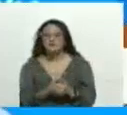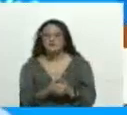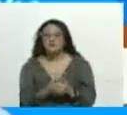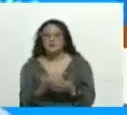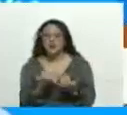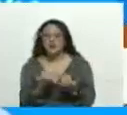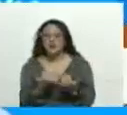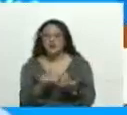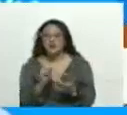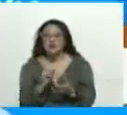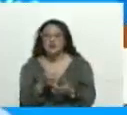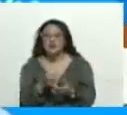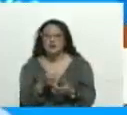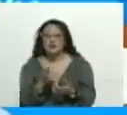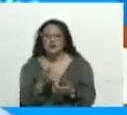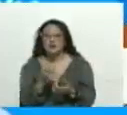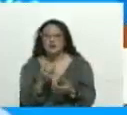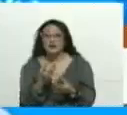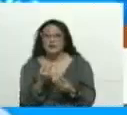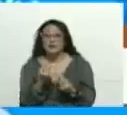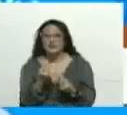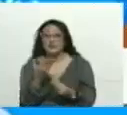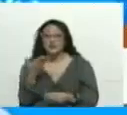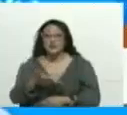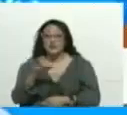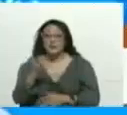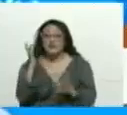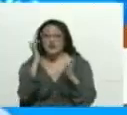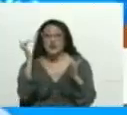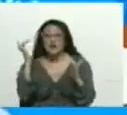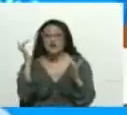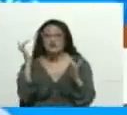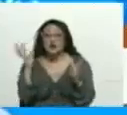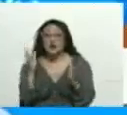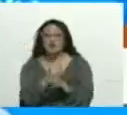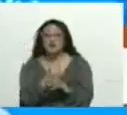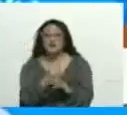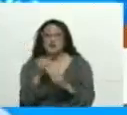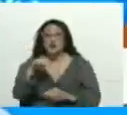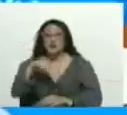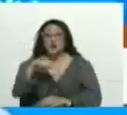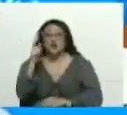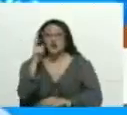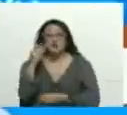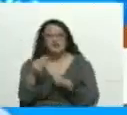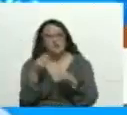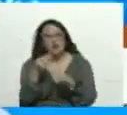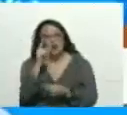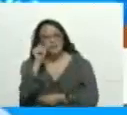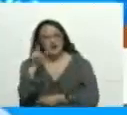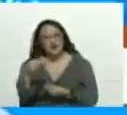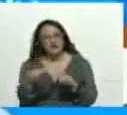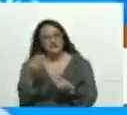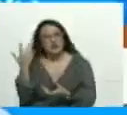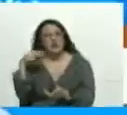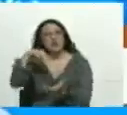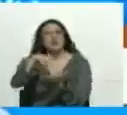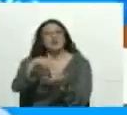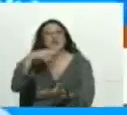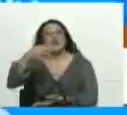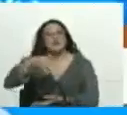hay que echarle muchos pantalones mucha audacia y mucha inteligencia para conseguir un día como hizo Ernesto pararse en ese escenario decir